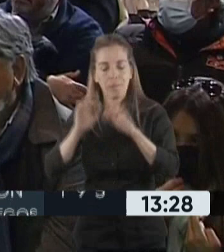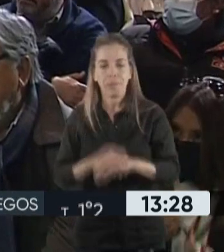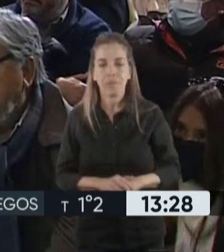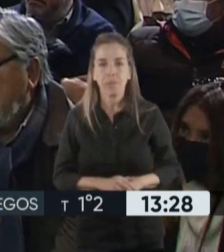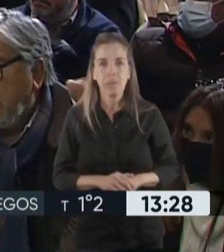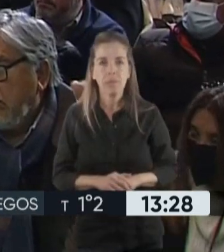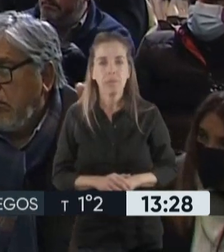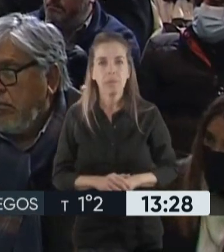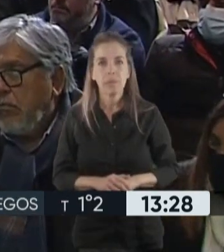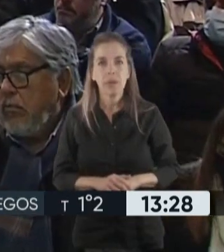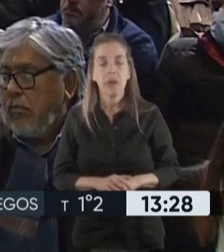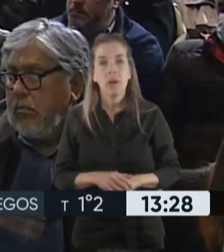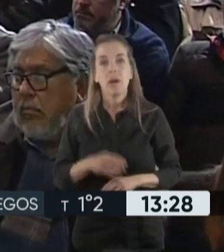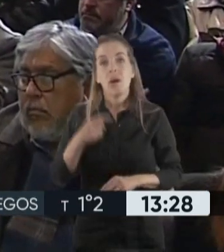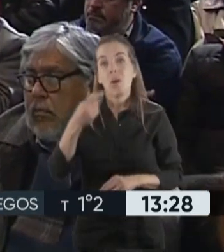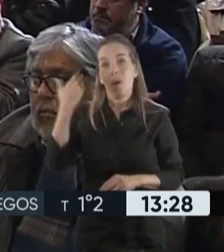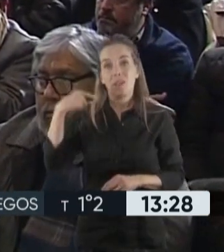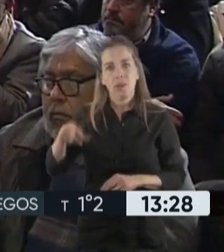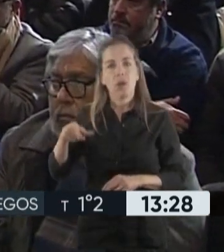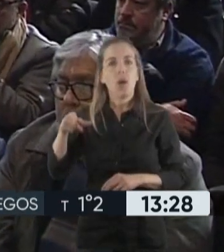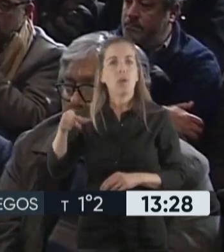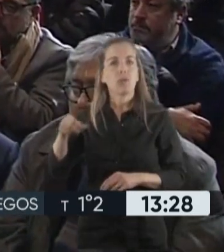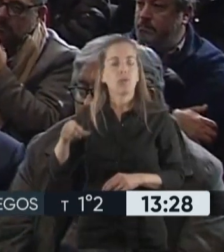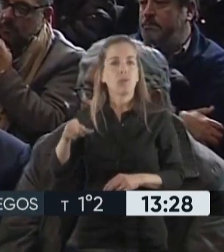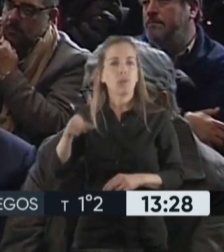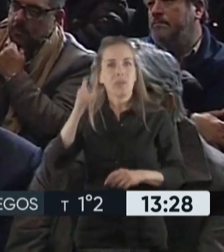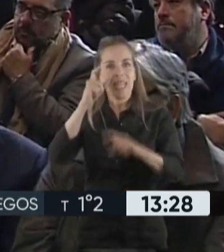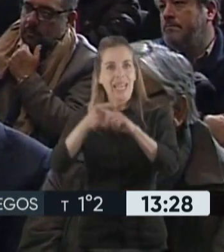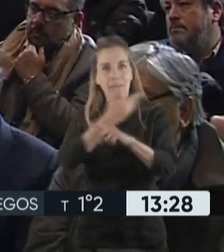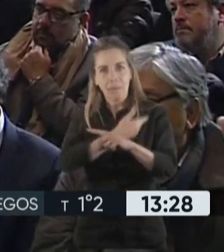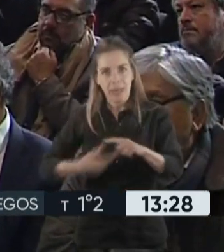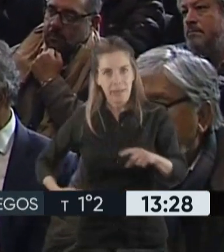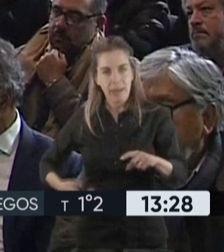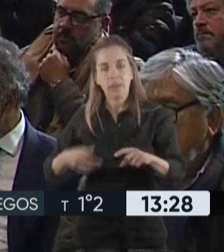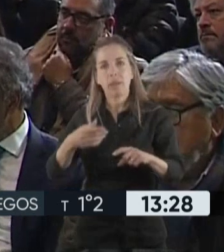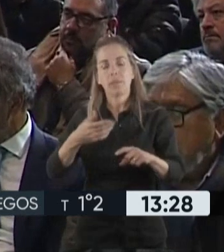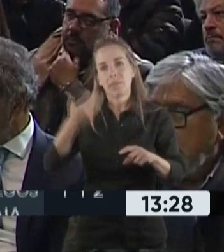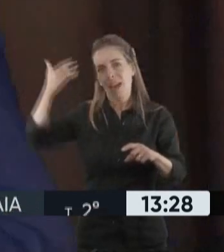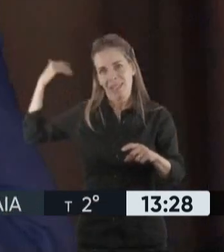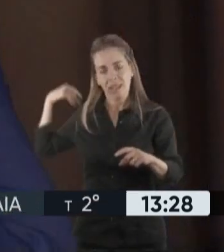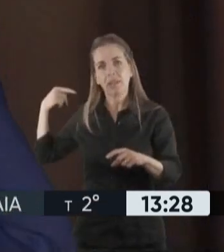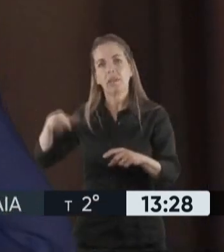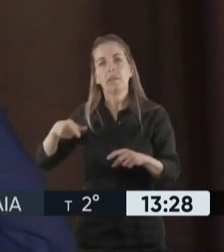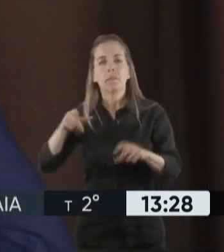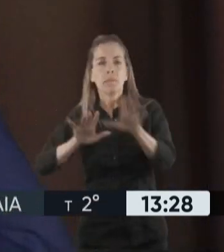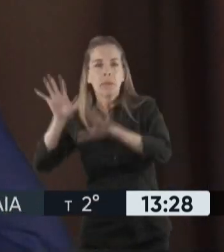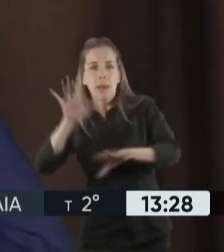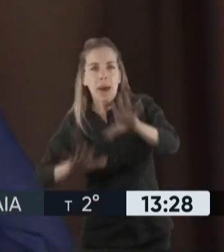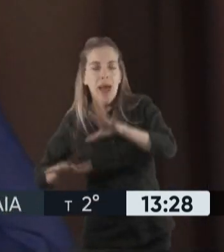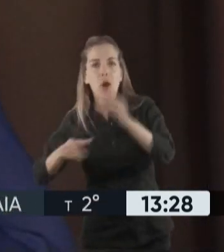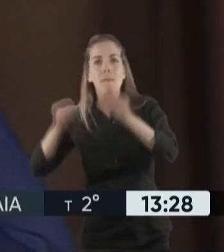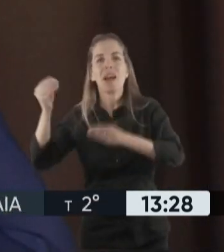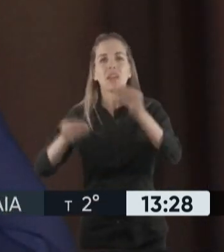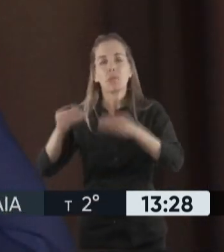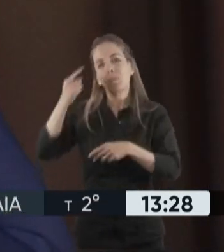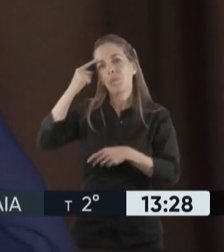Cuando prepararon la licitación, el gobierno que nos precedió a Mario Abdo y a mí, estimaron que esa obra